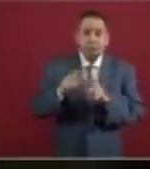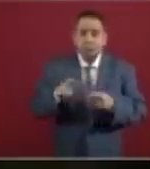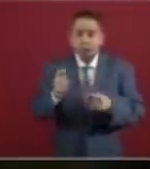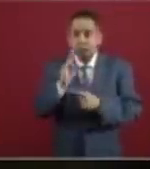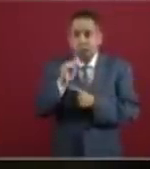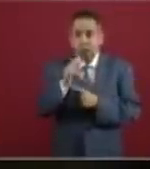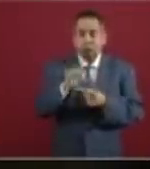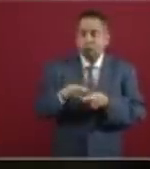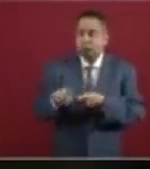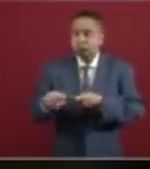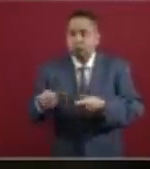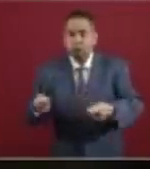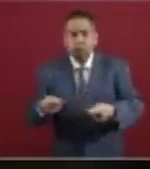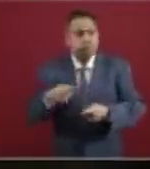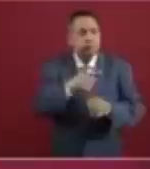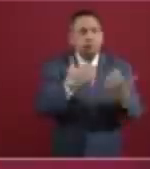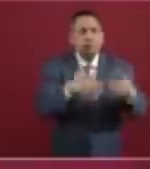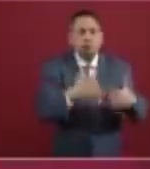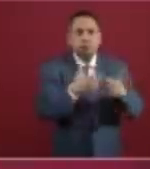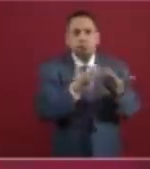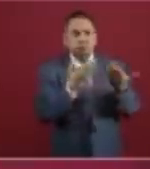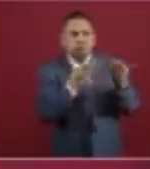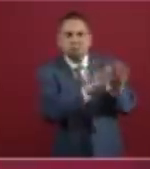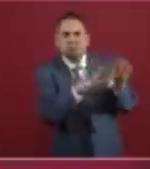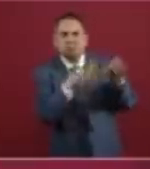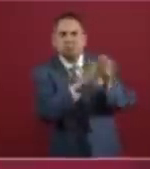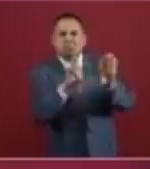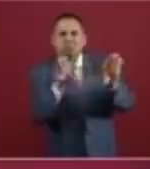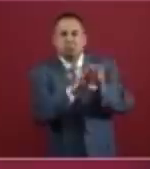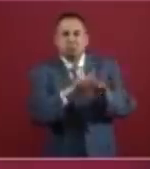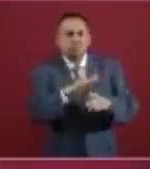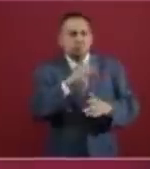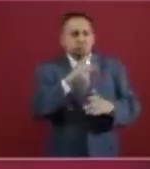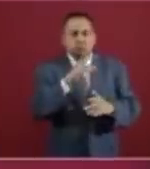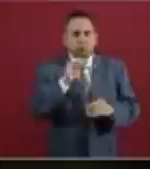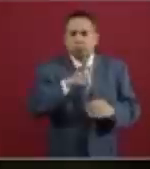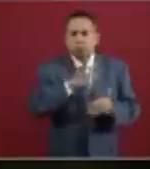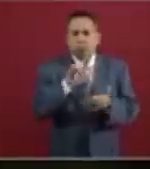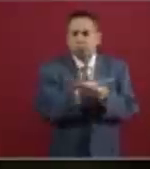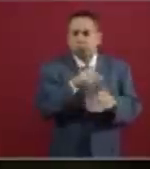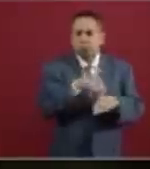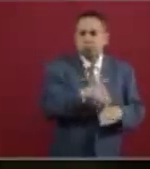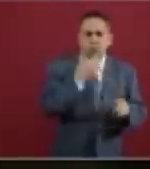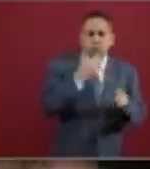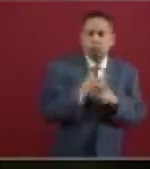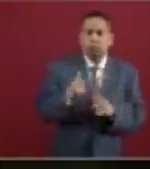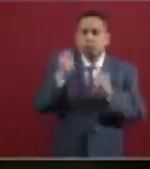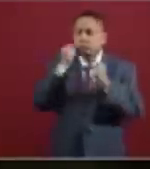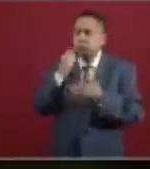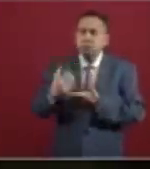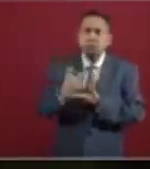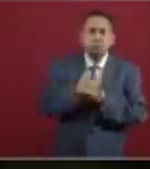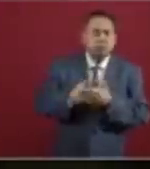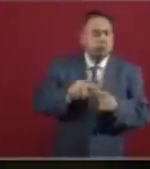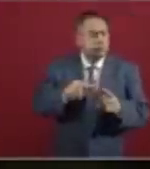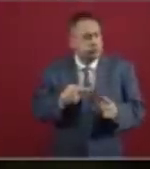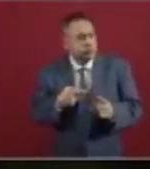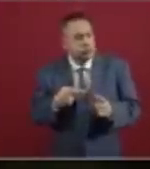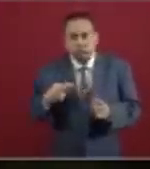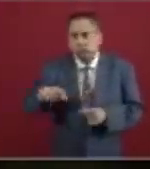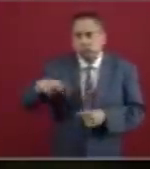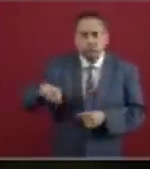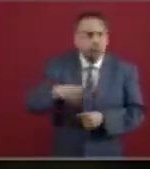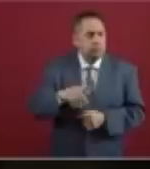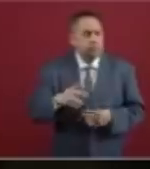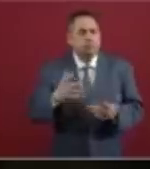y está cerrando empresas de forma ilegal para conseguir este bono. Lamentablemente, la gente que trabaja y sobrevive de esto ya se